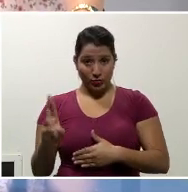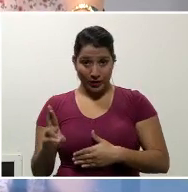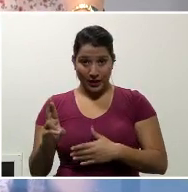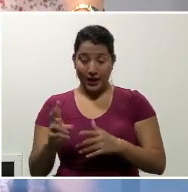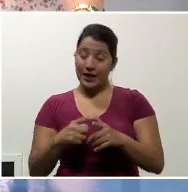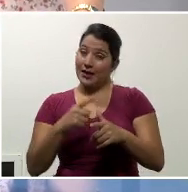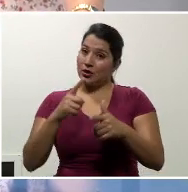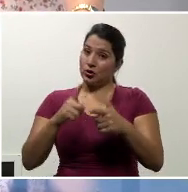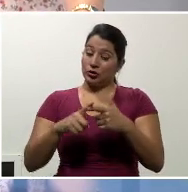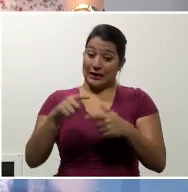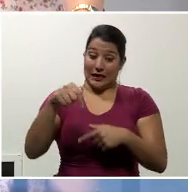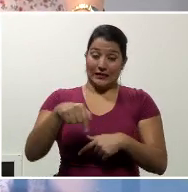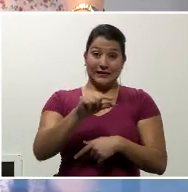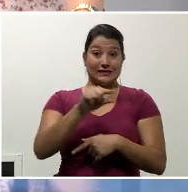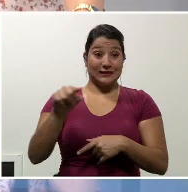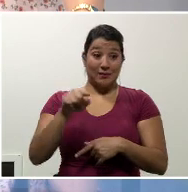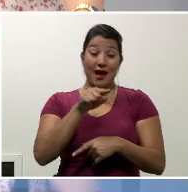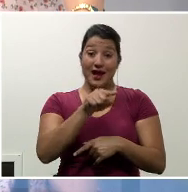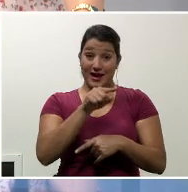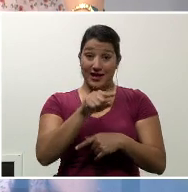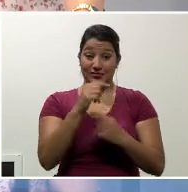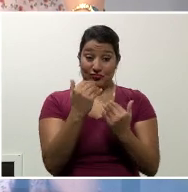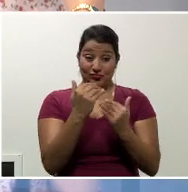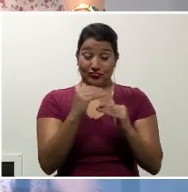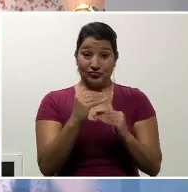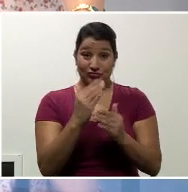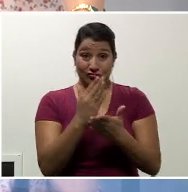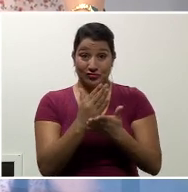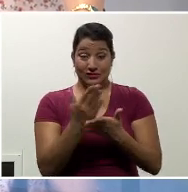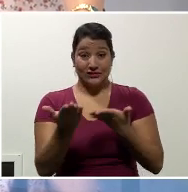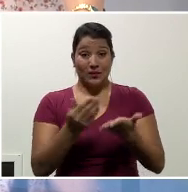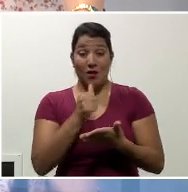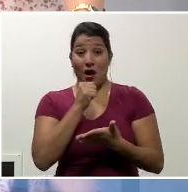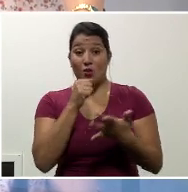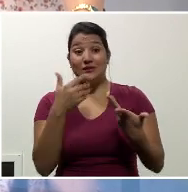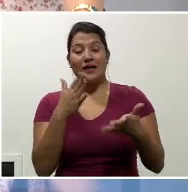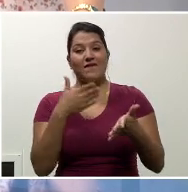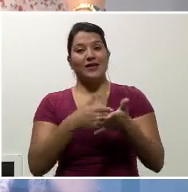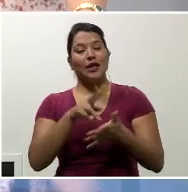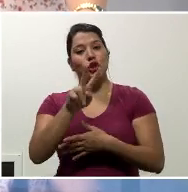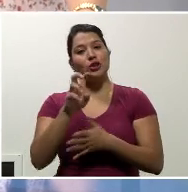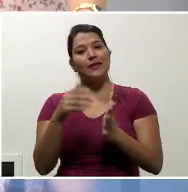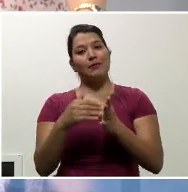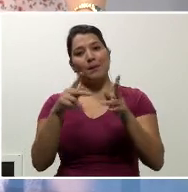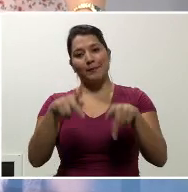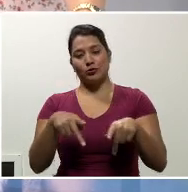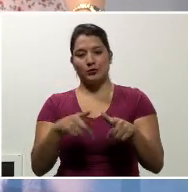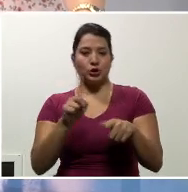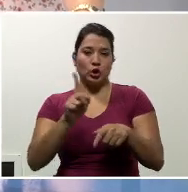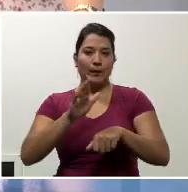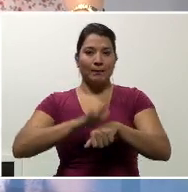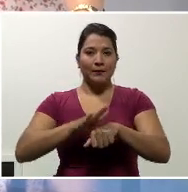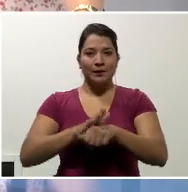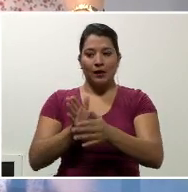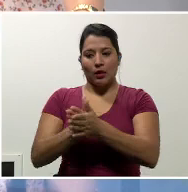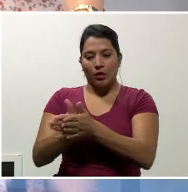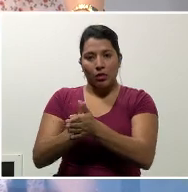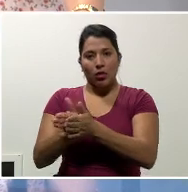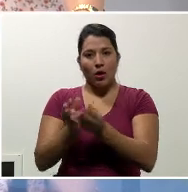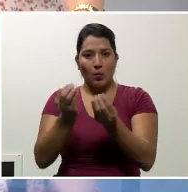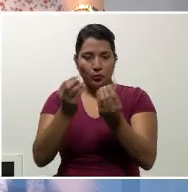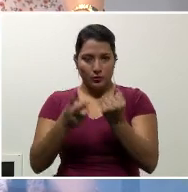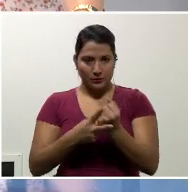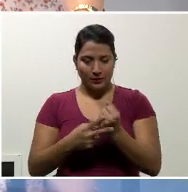esos cortes ya afectaron a más de 200.000 usuarios. Así es, además esta mañana el expresidente